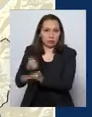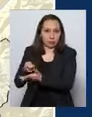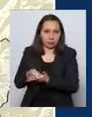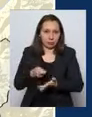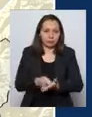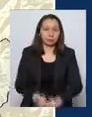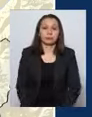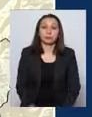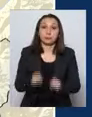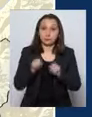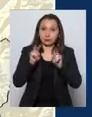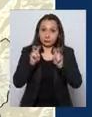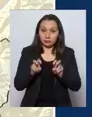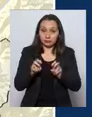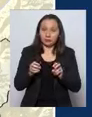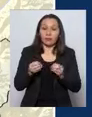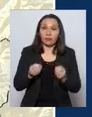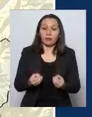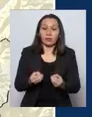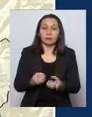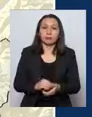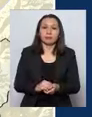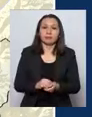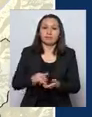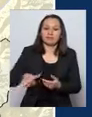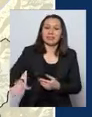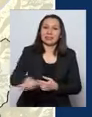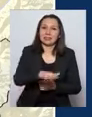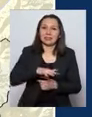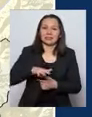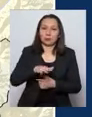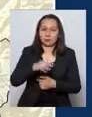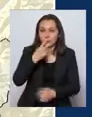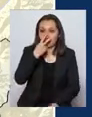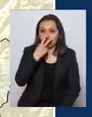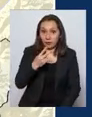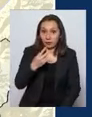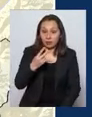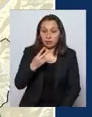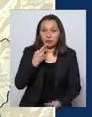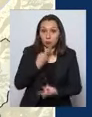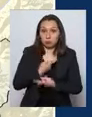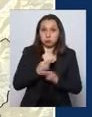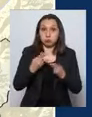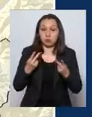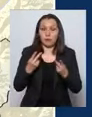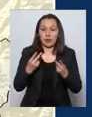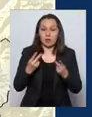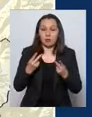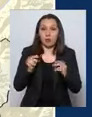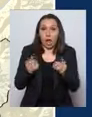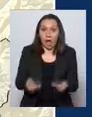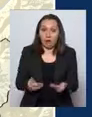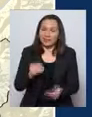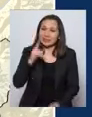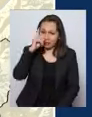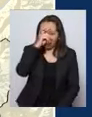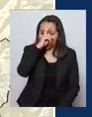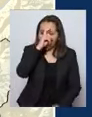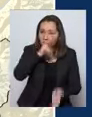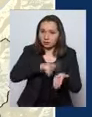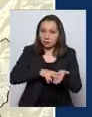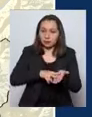contexto evidentemente la situación que anunciamos es compleja